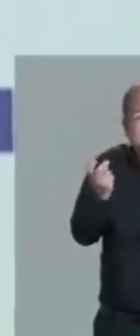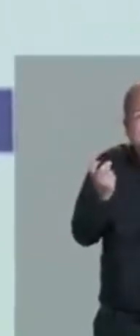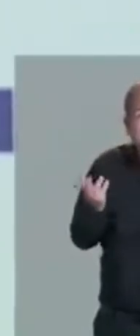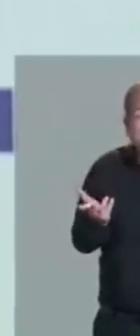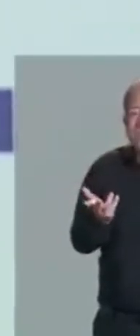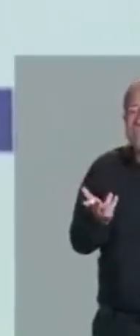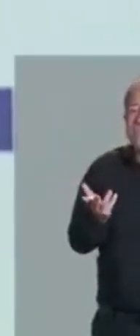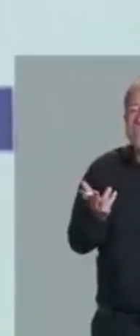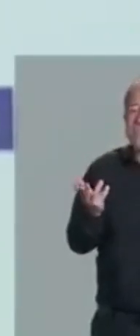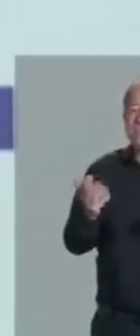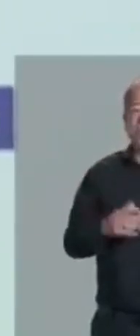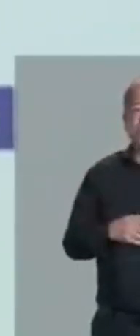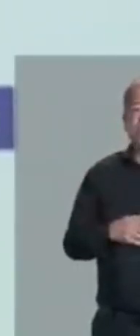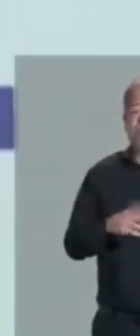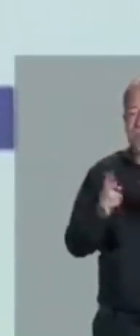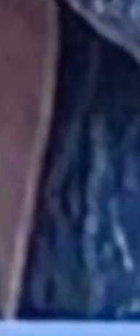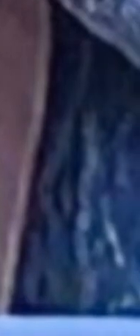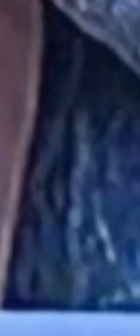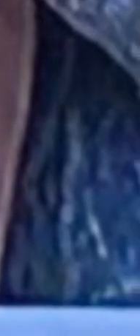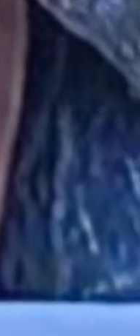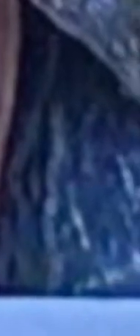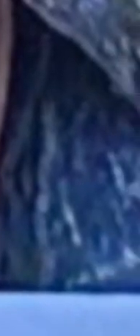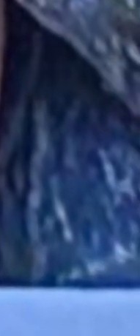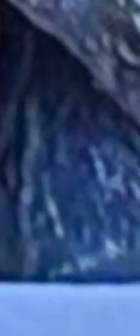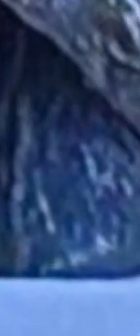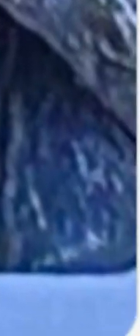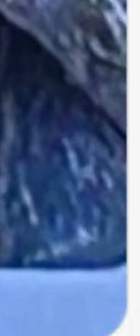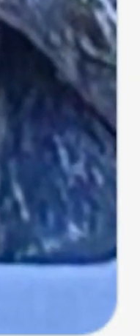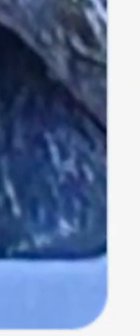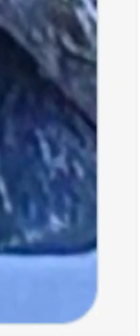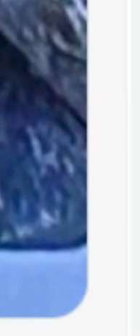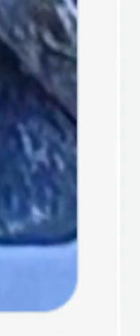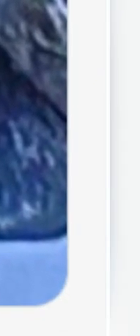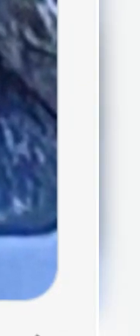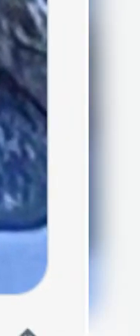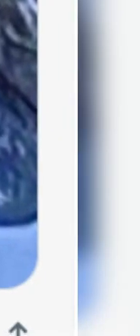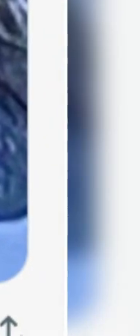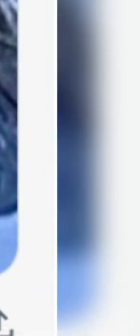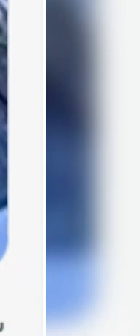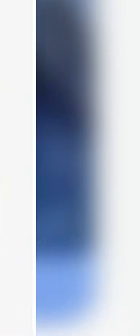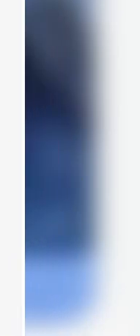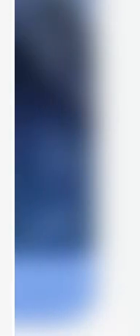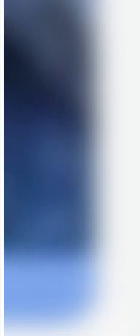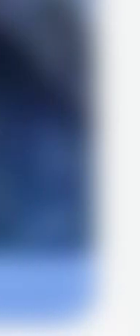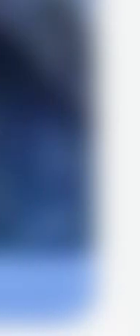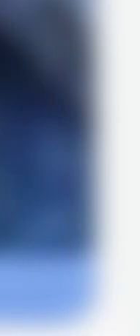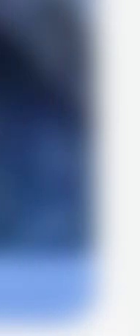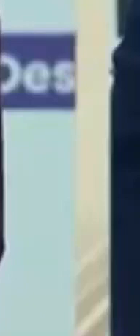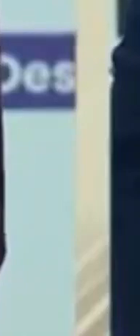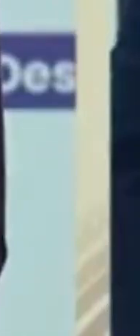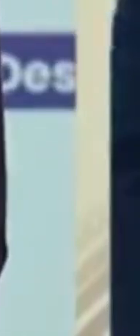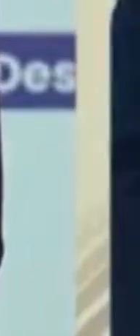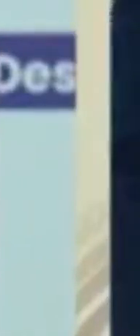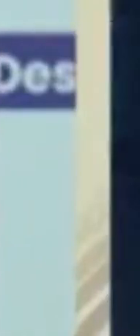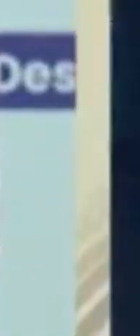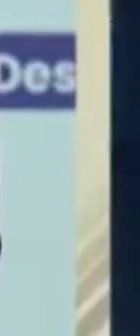de 2 dígitos en las preferencias electorales. Durante el segundo debate en la carrera hacia las elecciones del 2 de junio, predominó un despliegue de